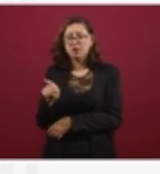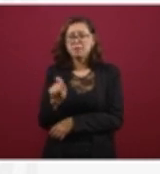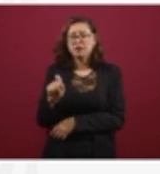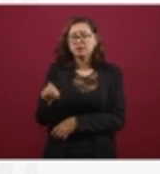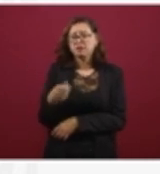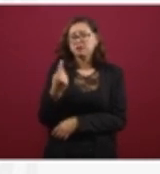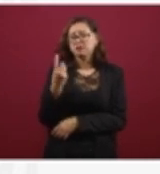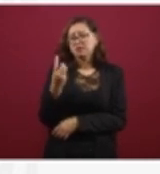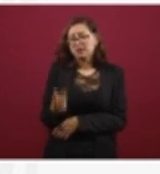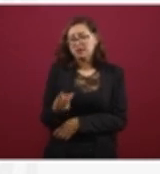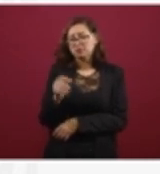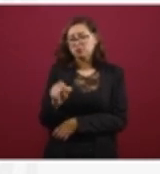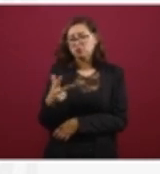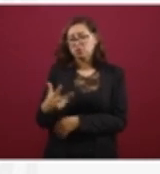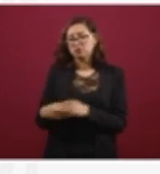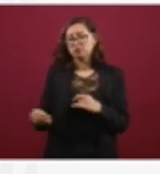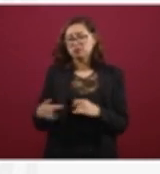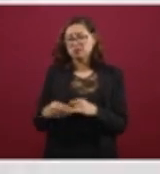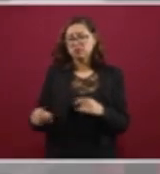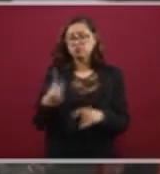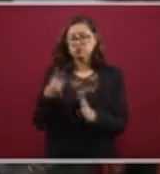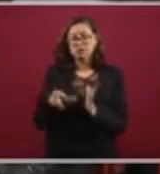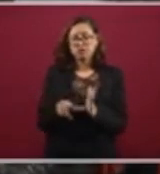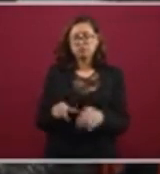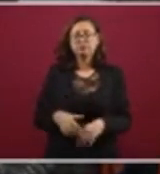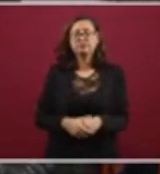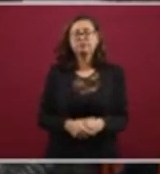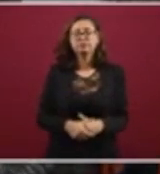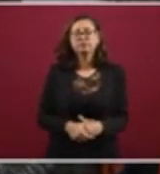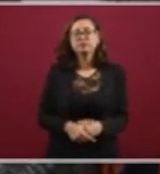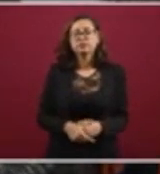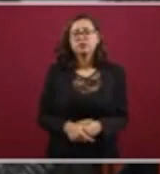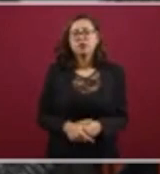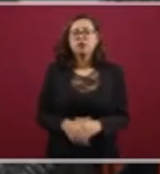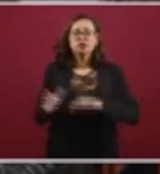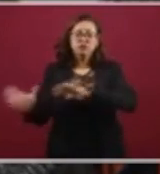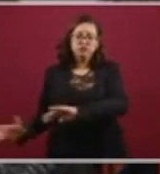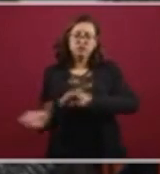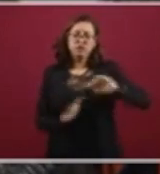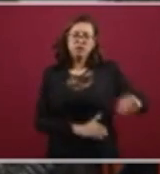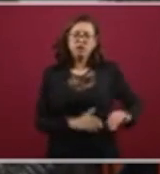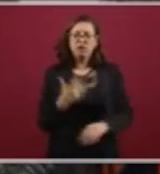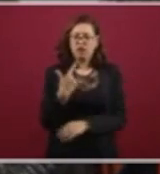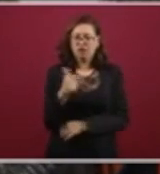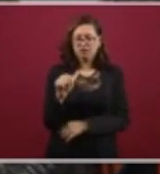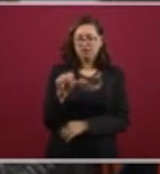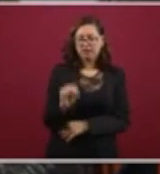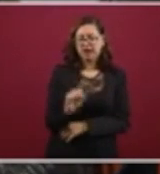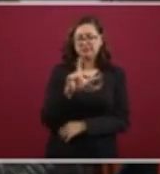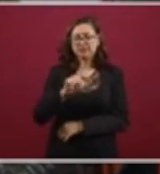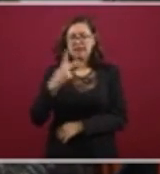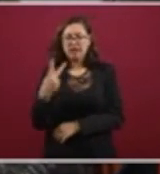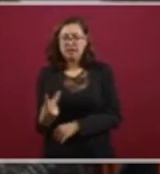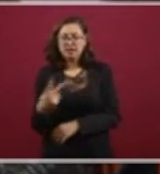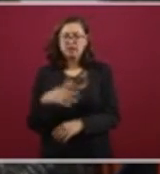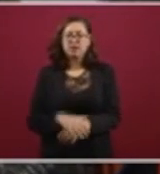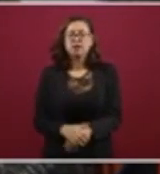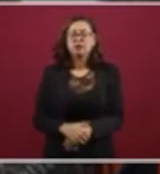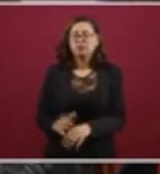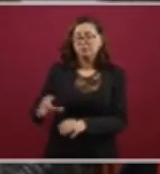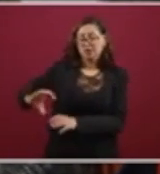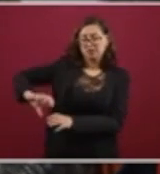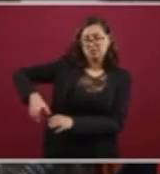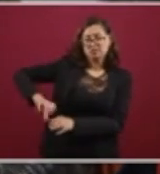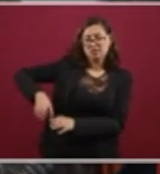23 pesos con 8 centavos por litro. En el caso del gas LP, el gas en tanque